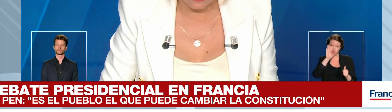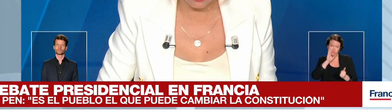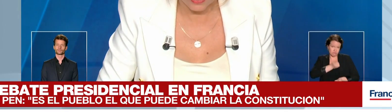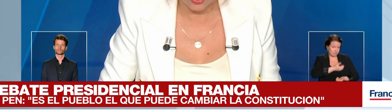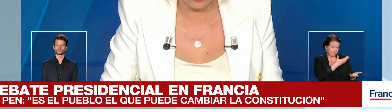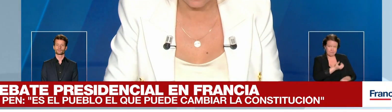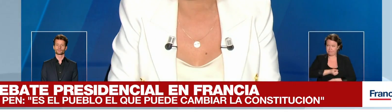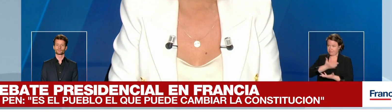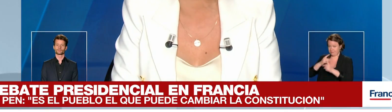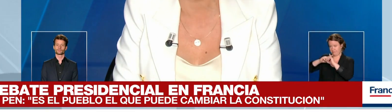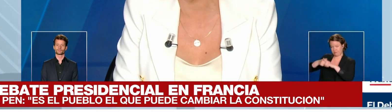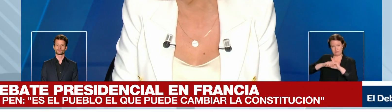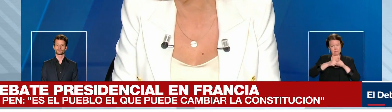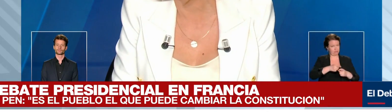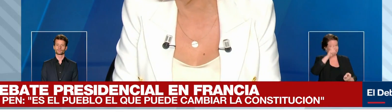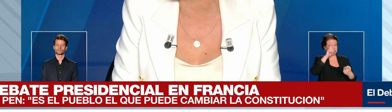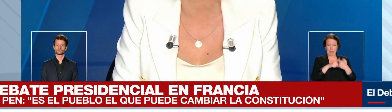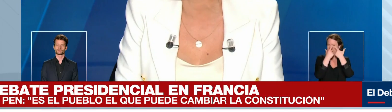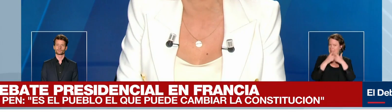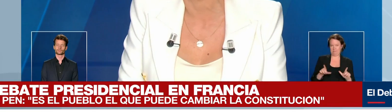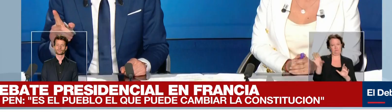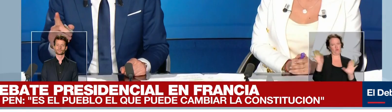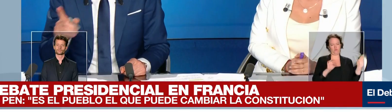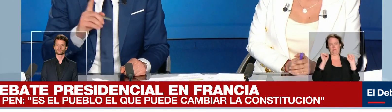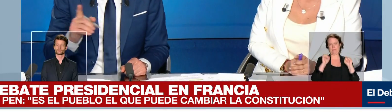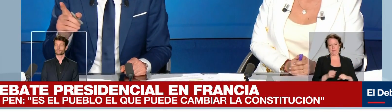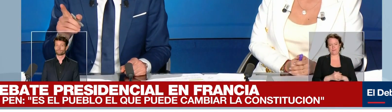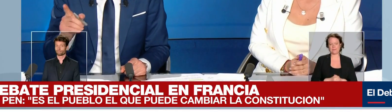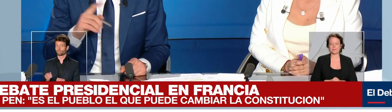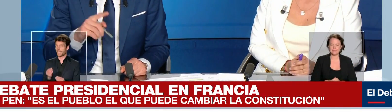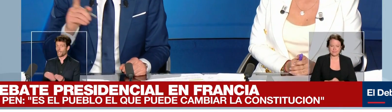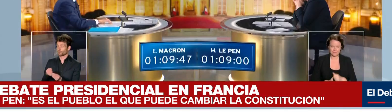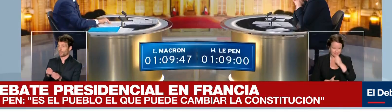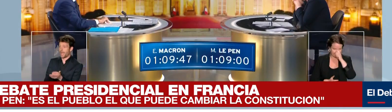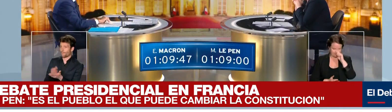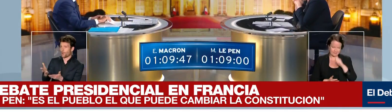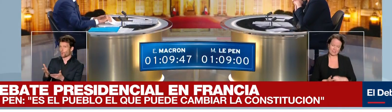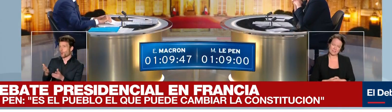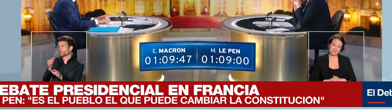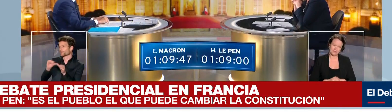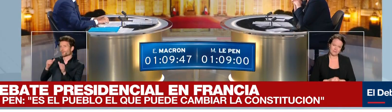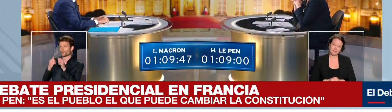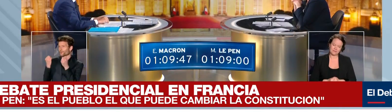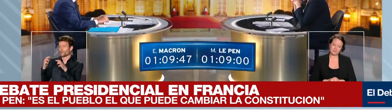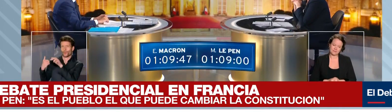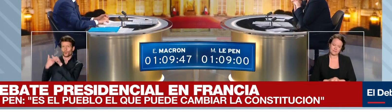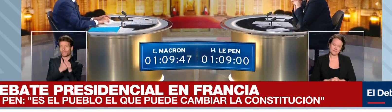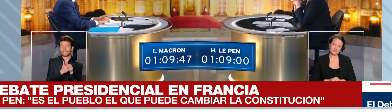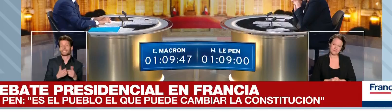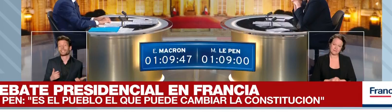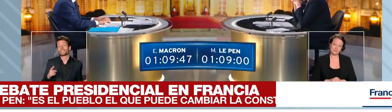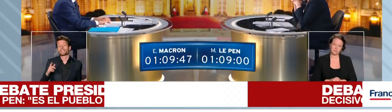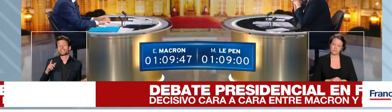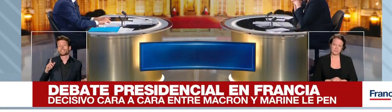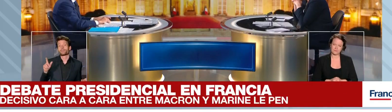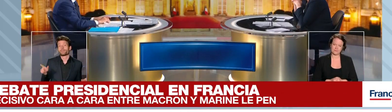para convencer a los últimos indecisos. Tienen carta blanca sobre el tema de su elección. Precisión y condiciones que van a respetar. No